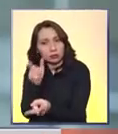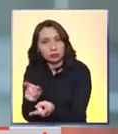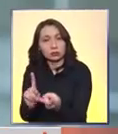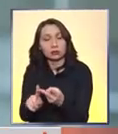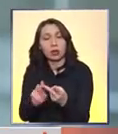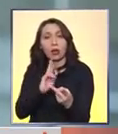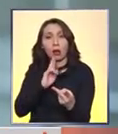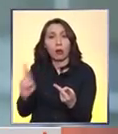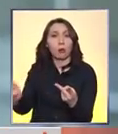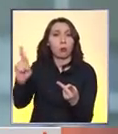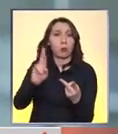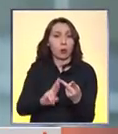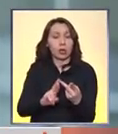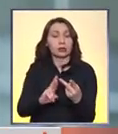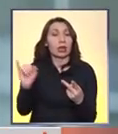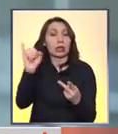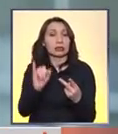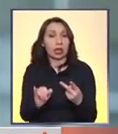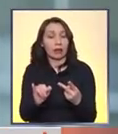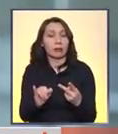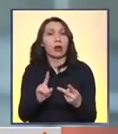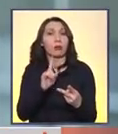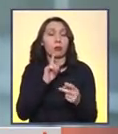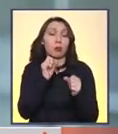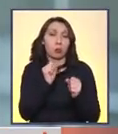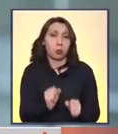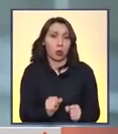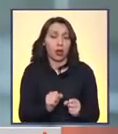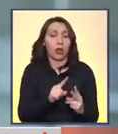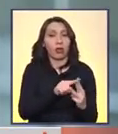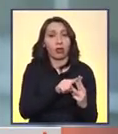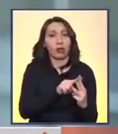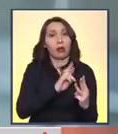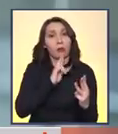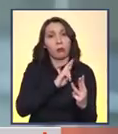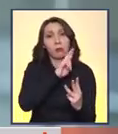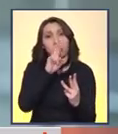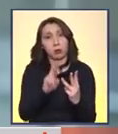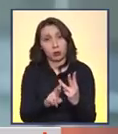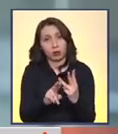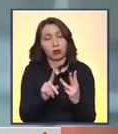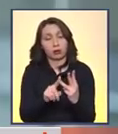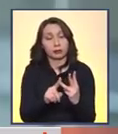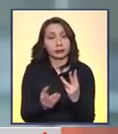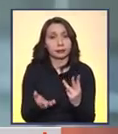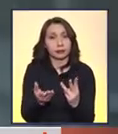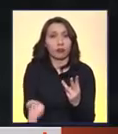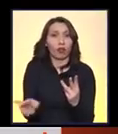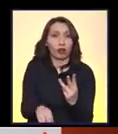pronuncia, la ISAPRE tiene la posibilidad de recurrir ante eso, o sea, de apelar.